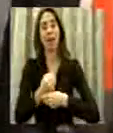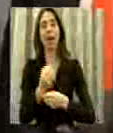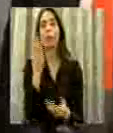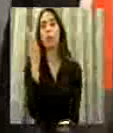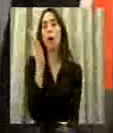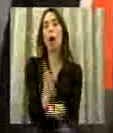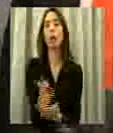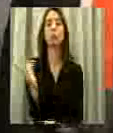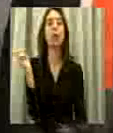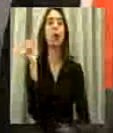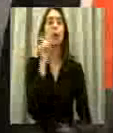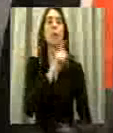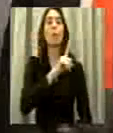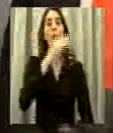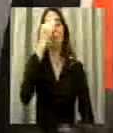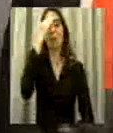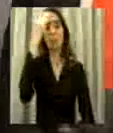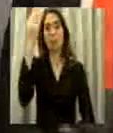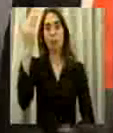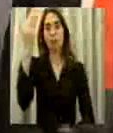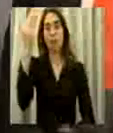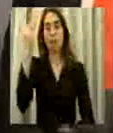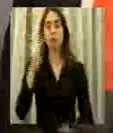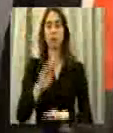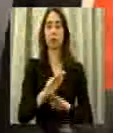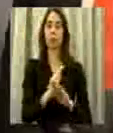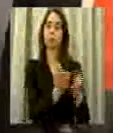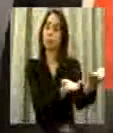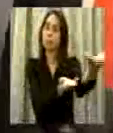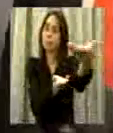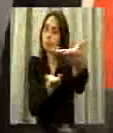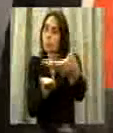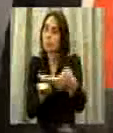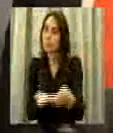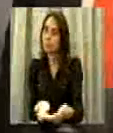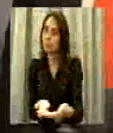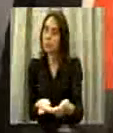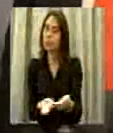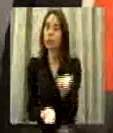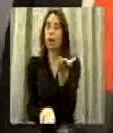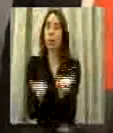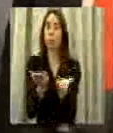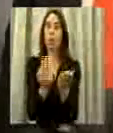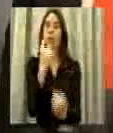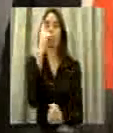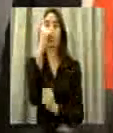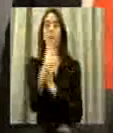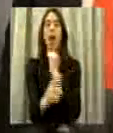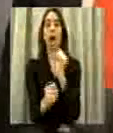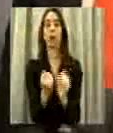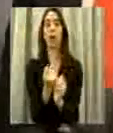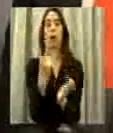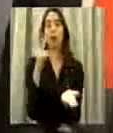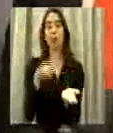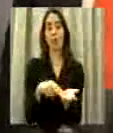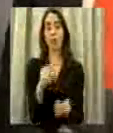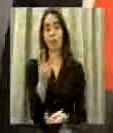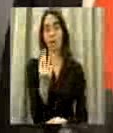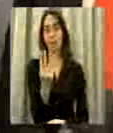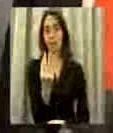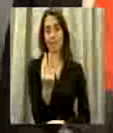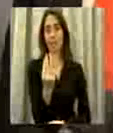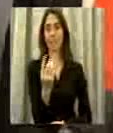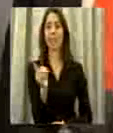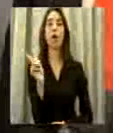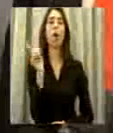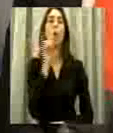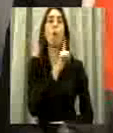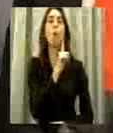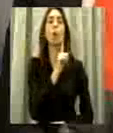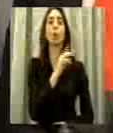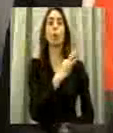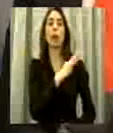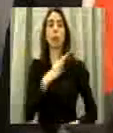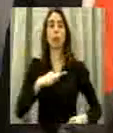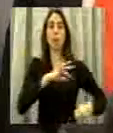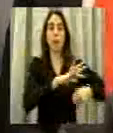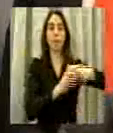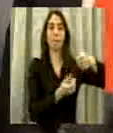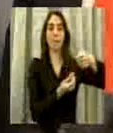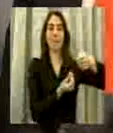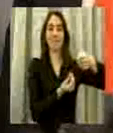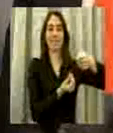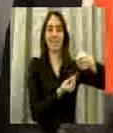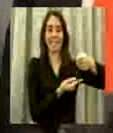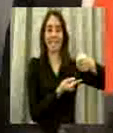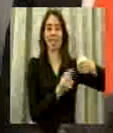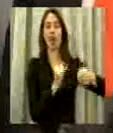hasta el último día. Los dejo invitados a la cuenta anual 2013, que será la última del Ministerio de Hacienda,